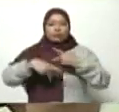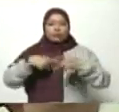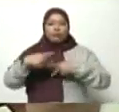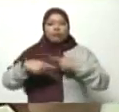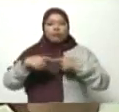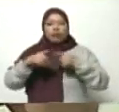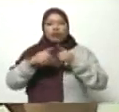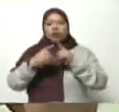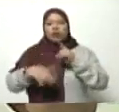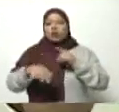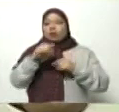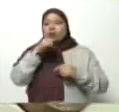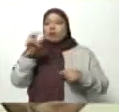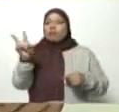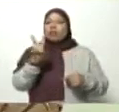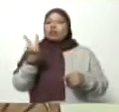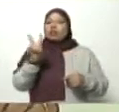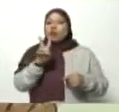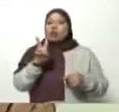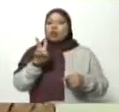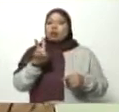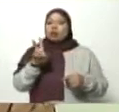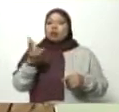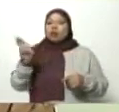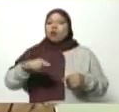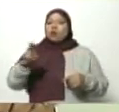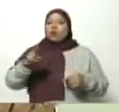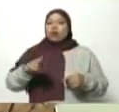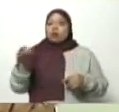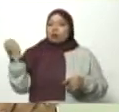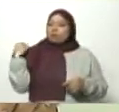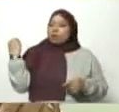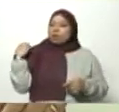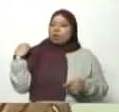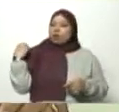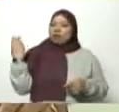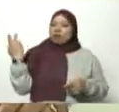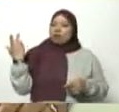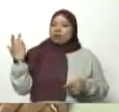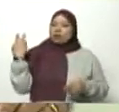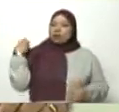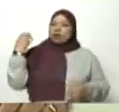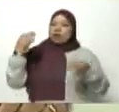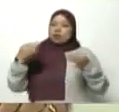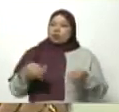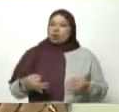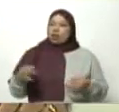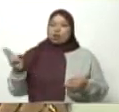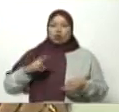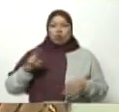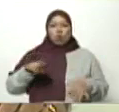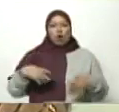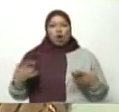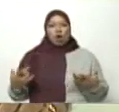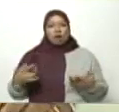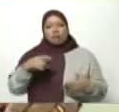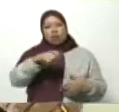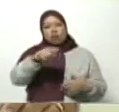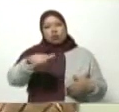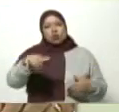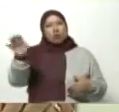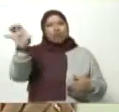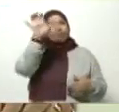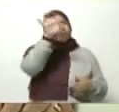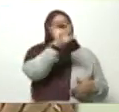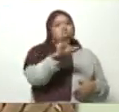derechos humanos, dicen Venezuela está ahí, pero eso no se lo piden a más nadie, ni se lo exigen a más nadie. Ahora